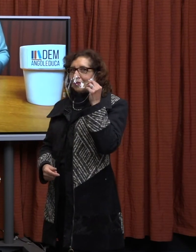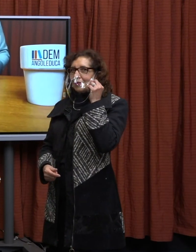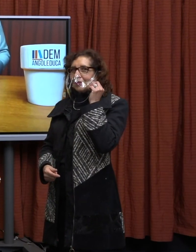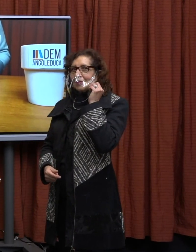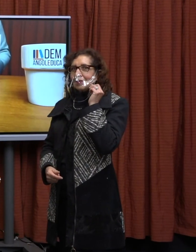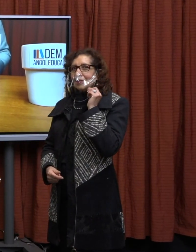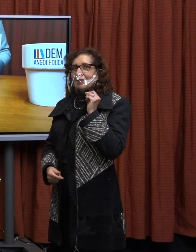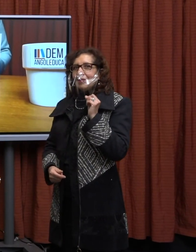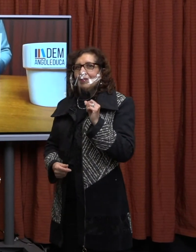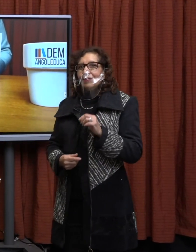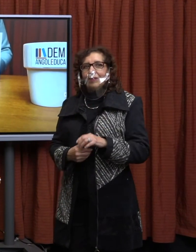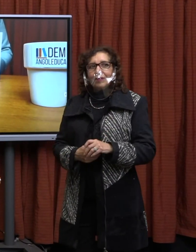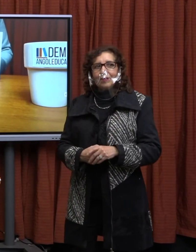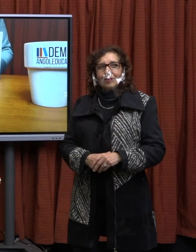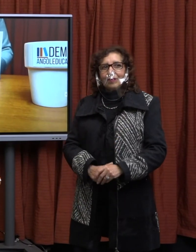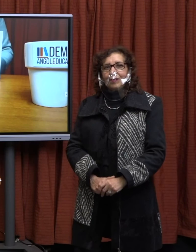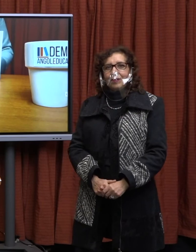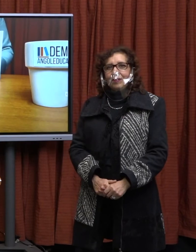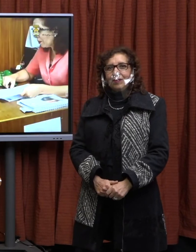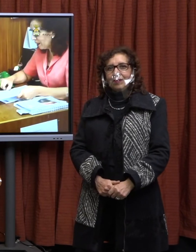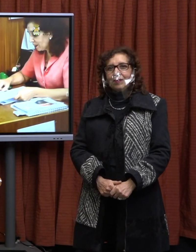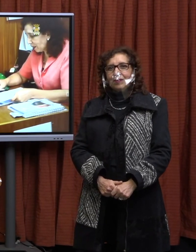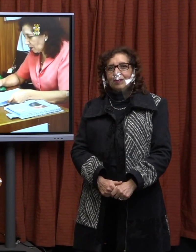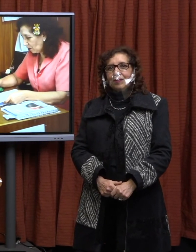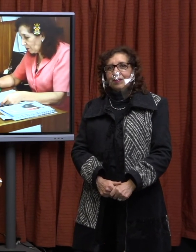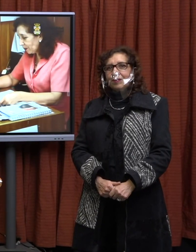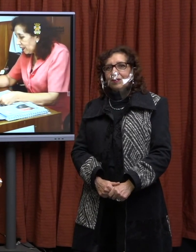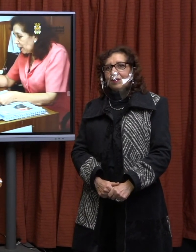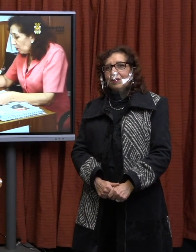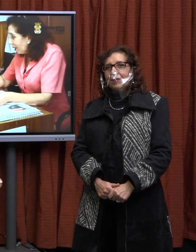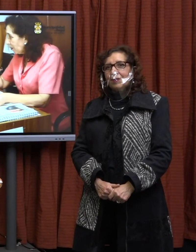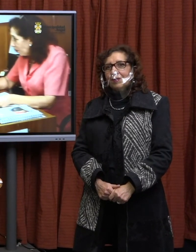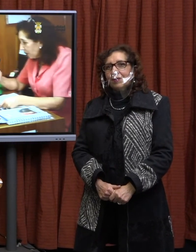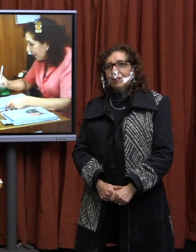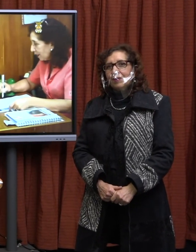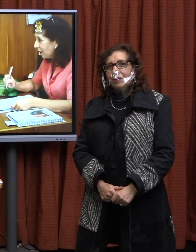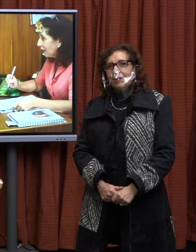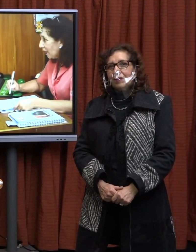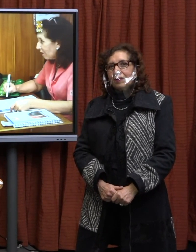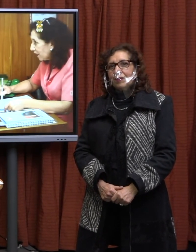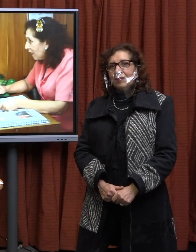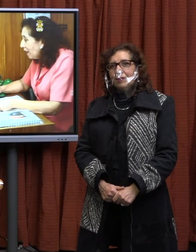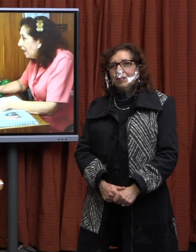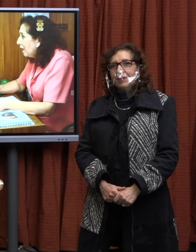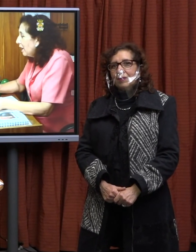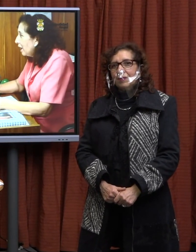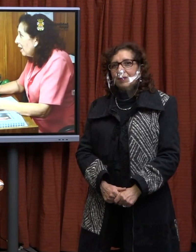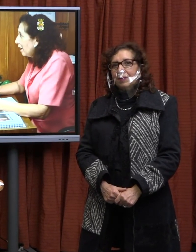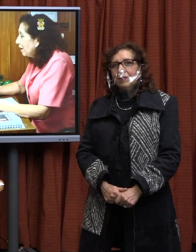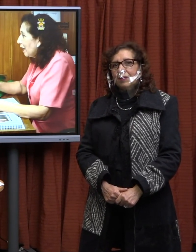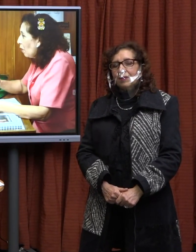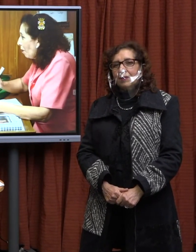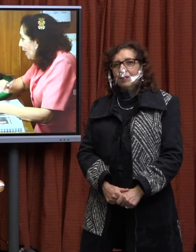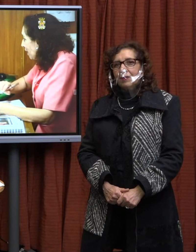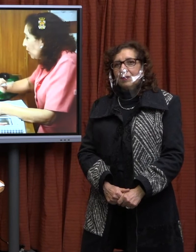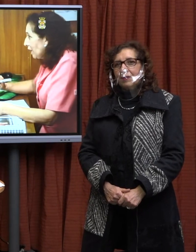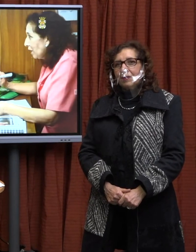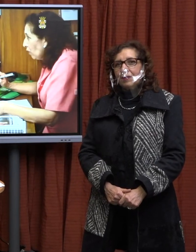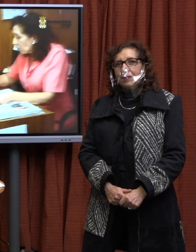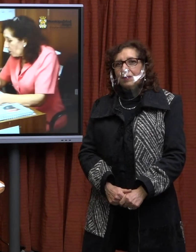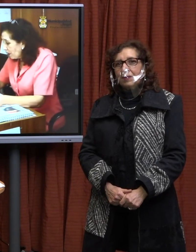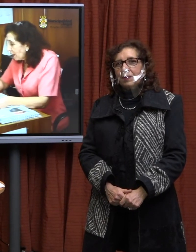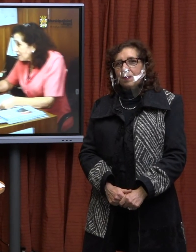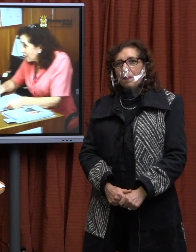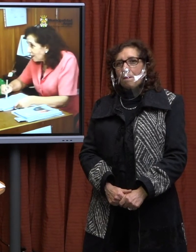No dejen de compartir el contenido de nuestro canal de YouTube, así como las publicaciones e historias de Facebook de Convivencia Escolar e Instagram